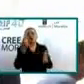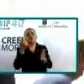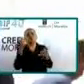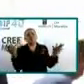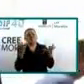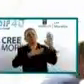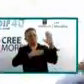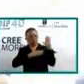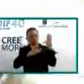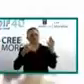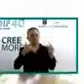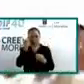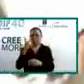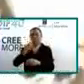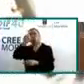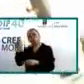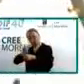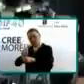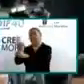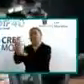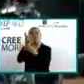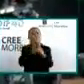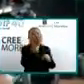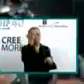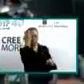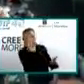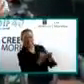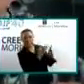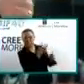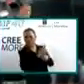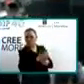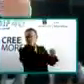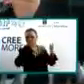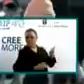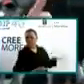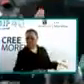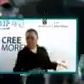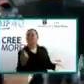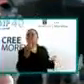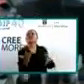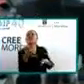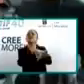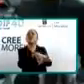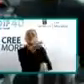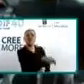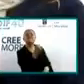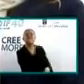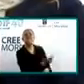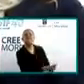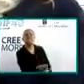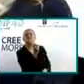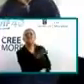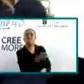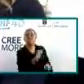niños víctimas, para niñas y niños, y que incorporamos ahí el concepto de escuela también, porque los niños estaban encerrados.